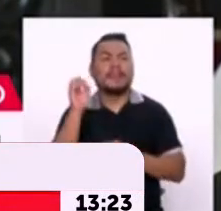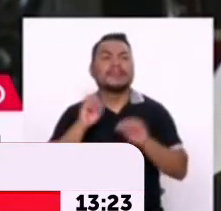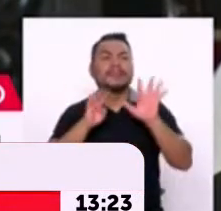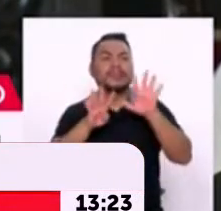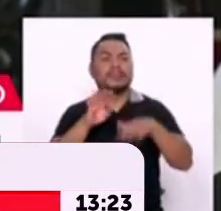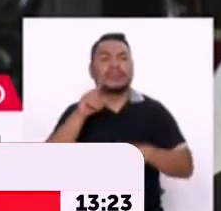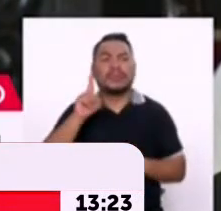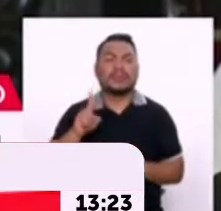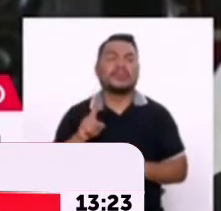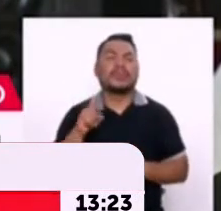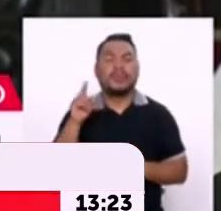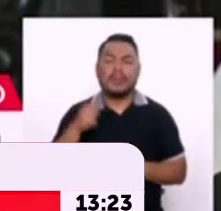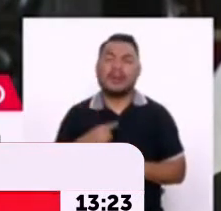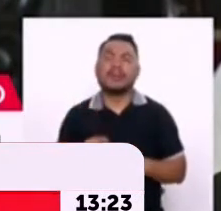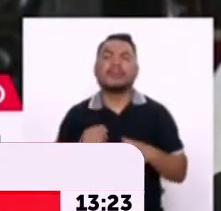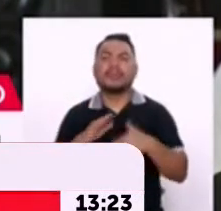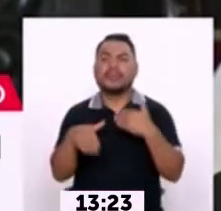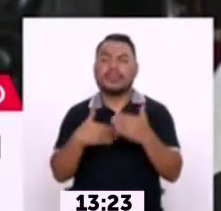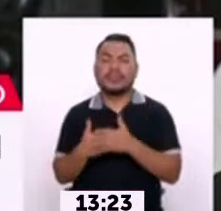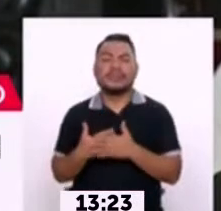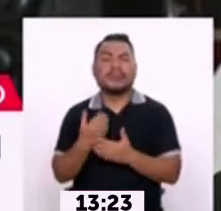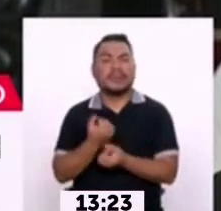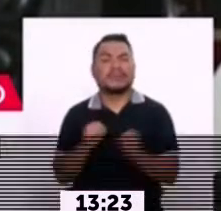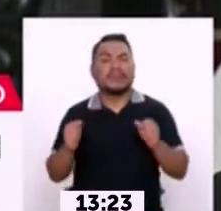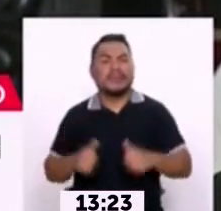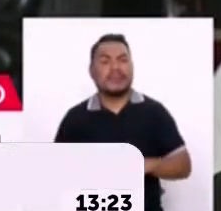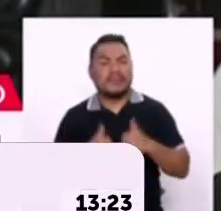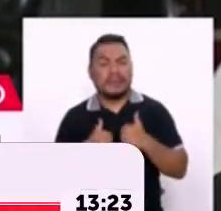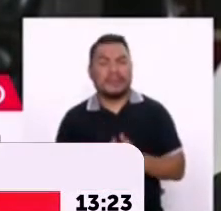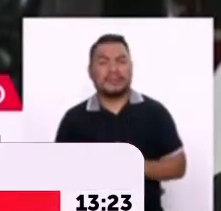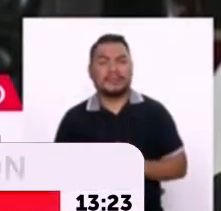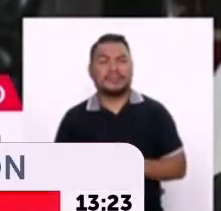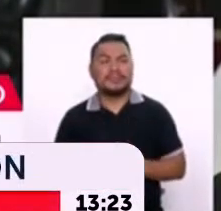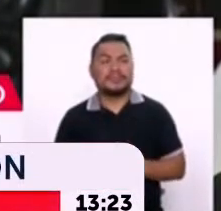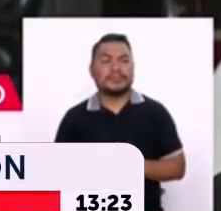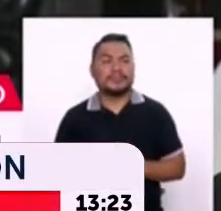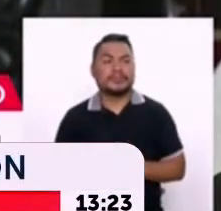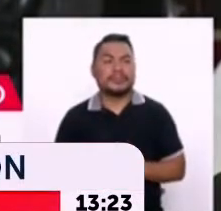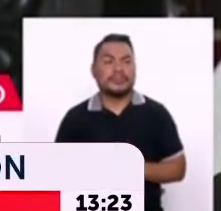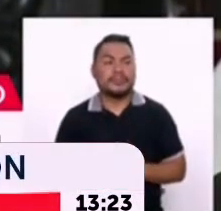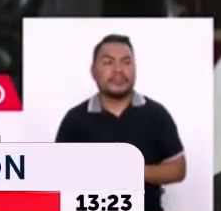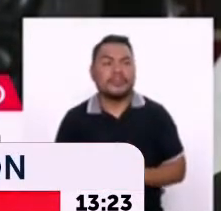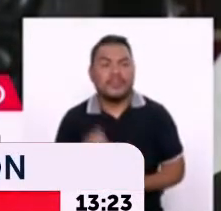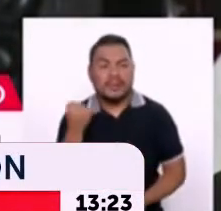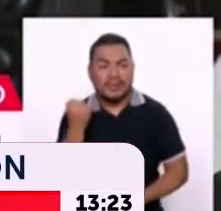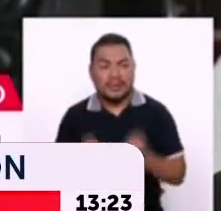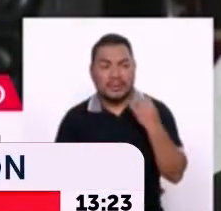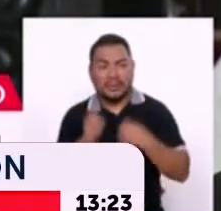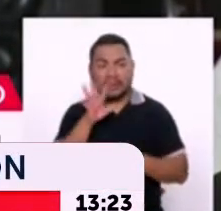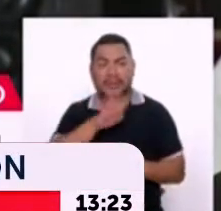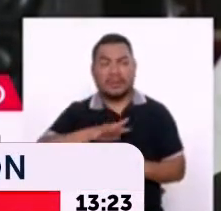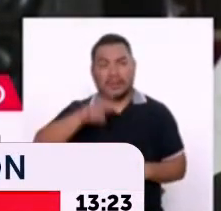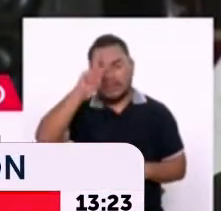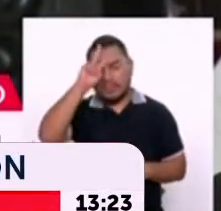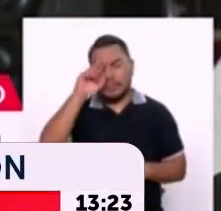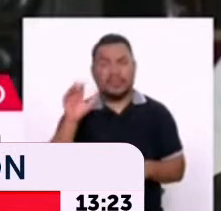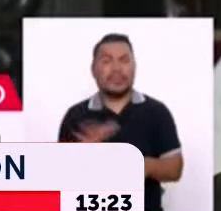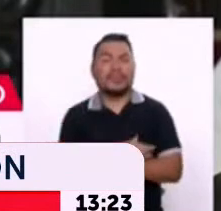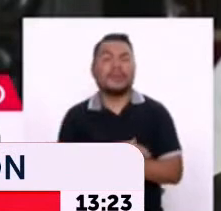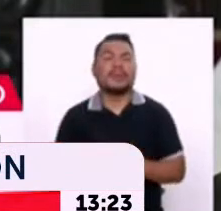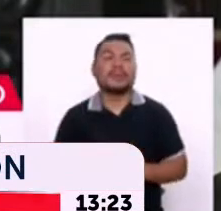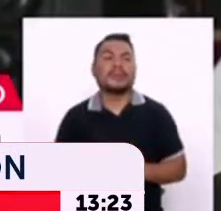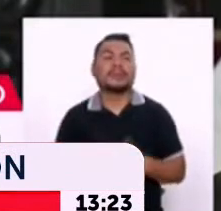de 91 puentes aéreos para salvarles la vida. Concluyo decirles al país